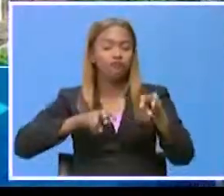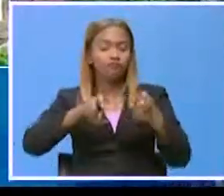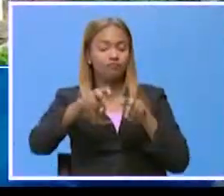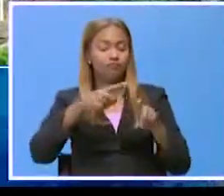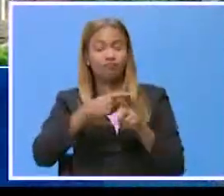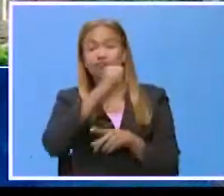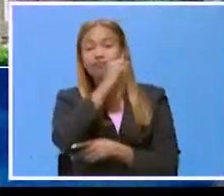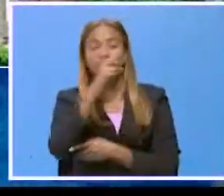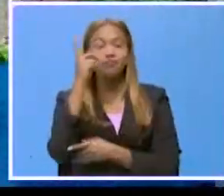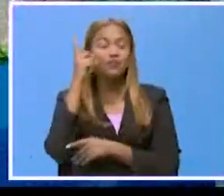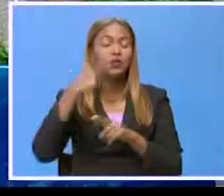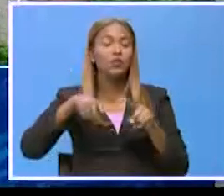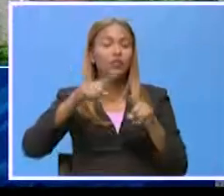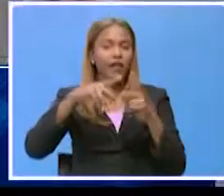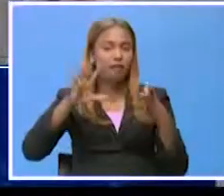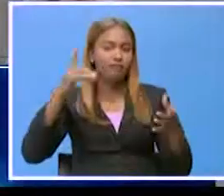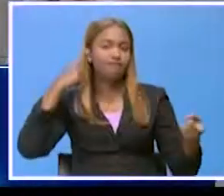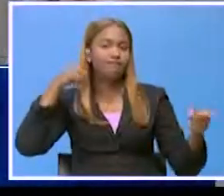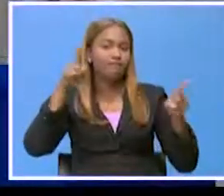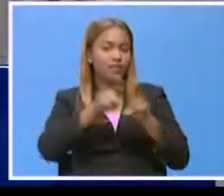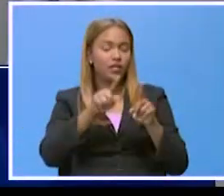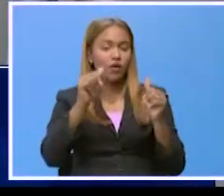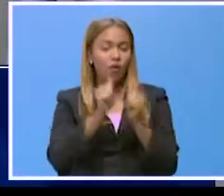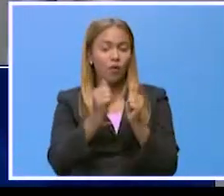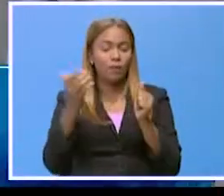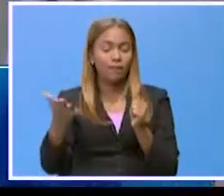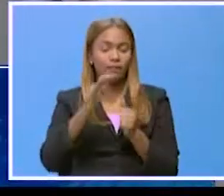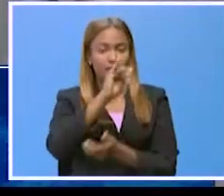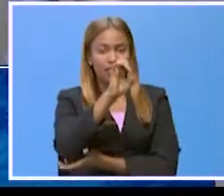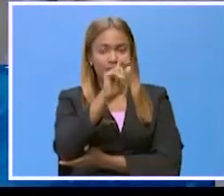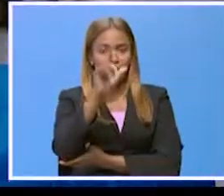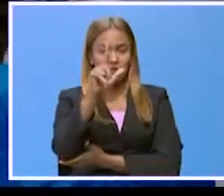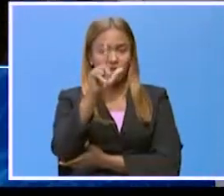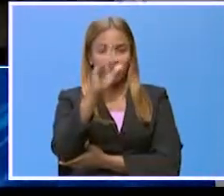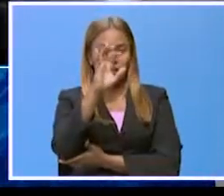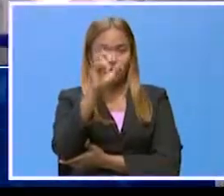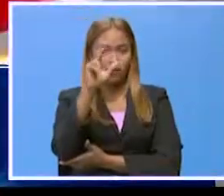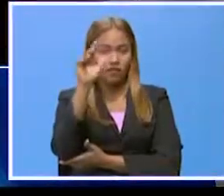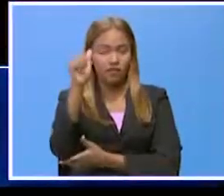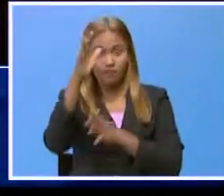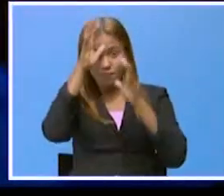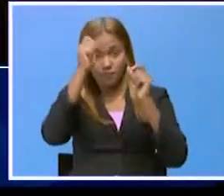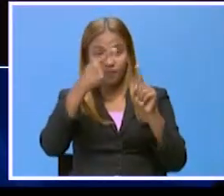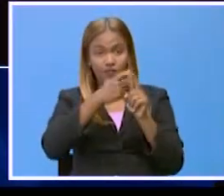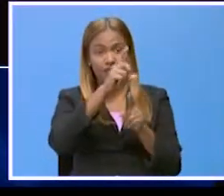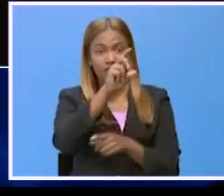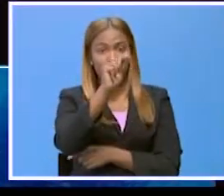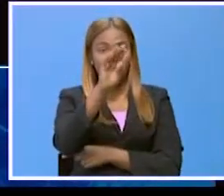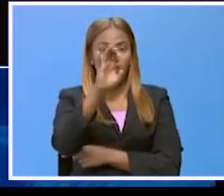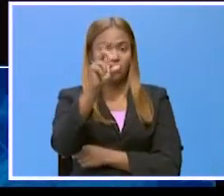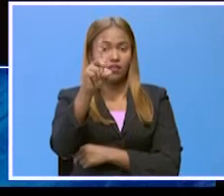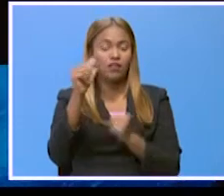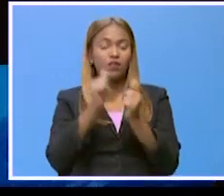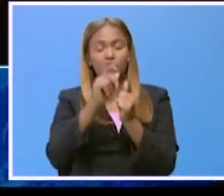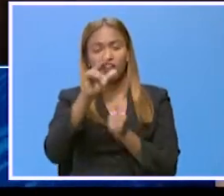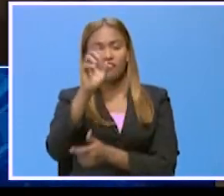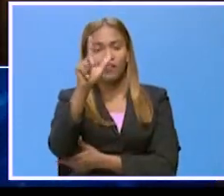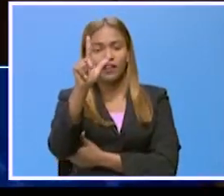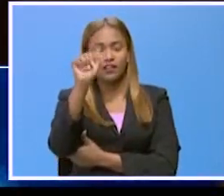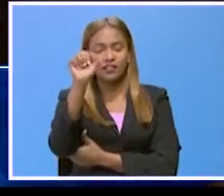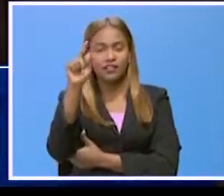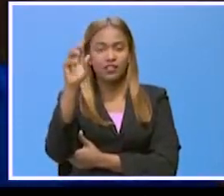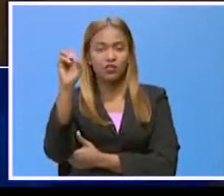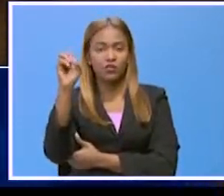santo domingo tras firmarse un acuerdo por el contraalmirante en el pse manuel cabrera unió a presidente de la dncd y rafael santos pérez